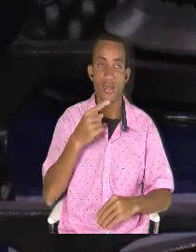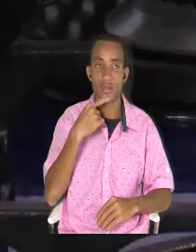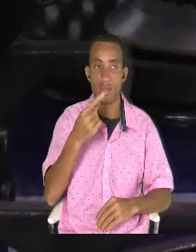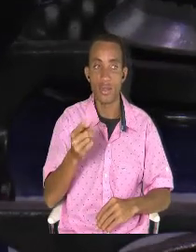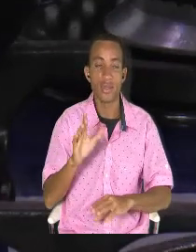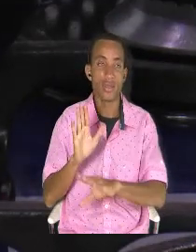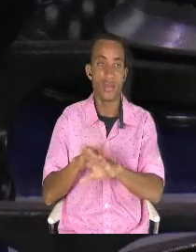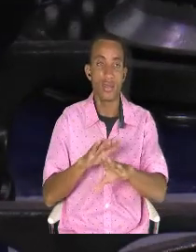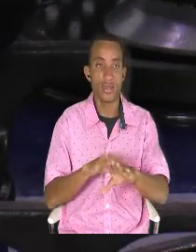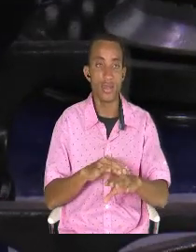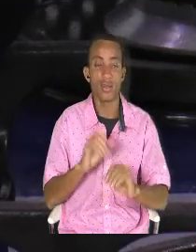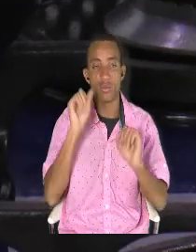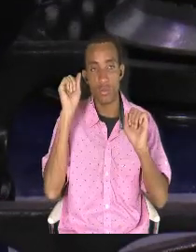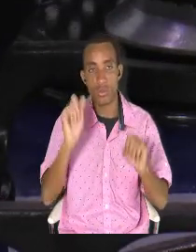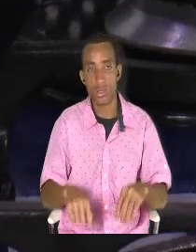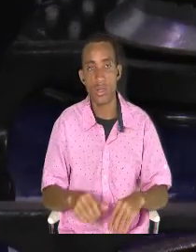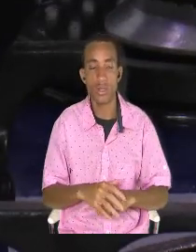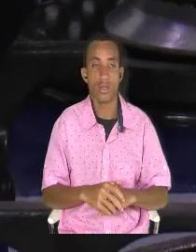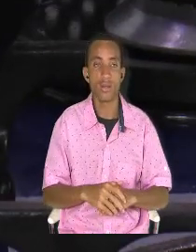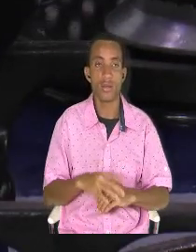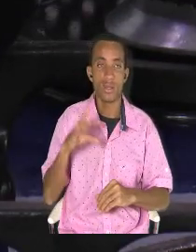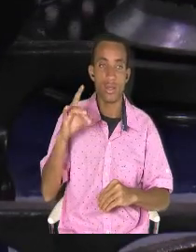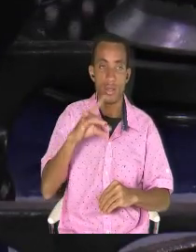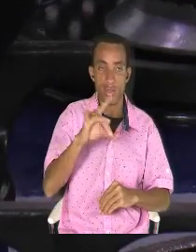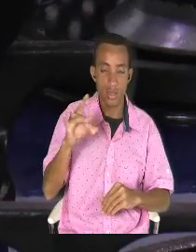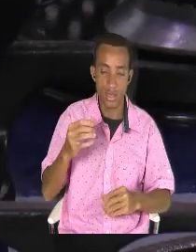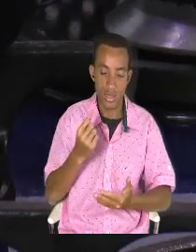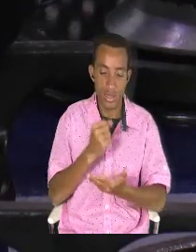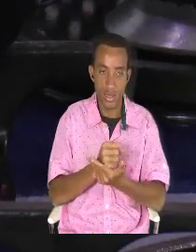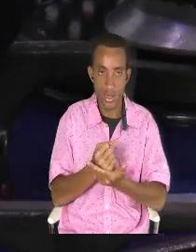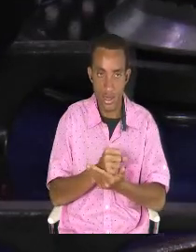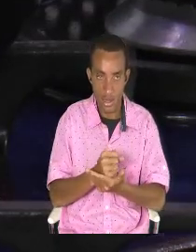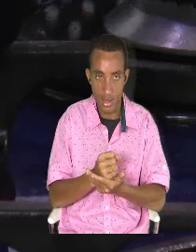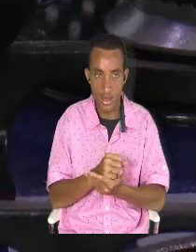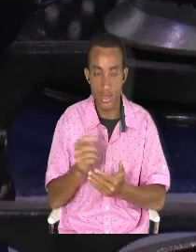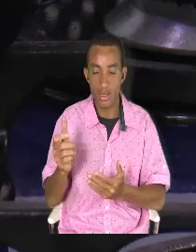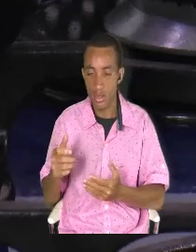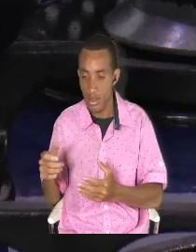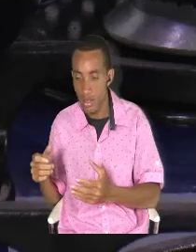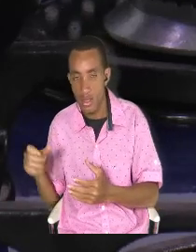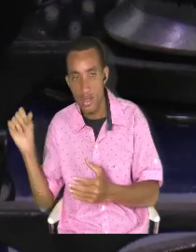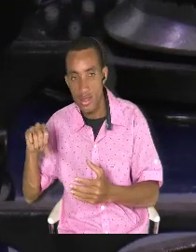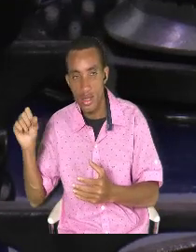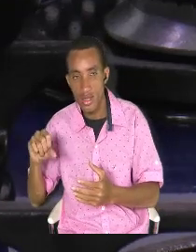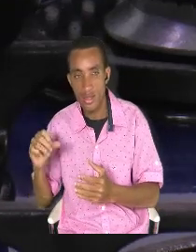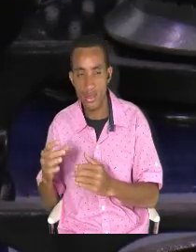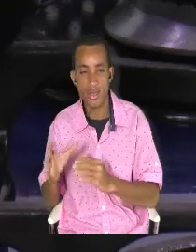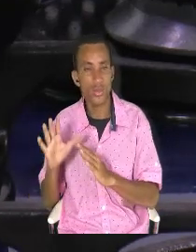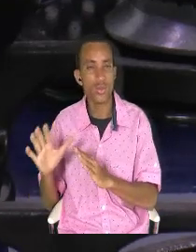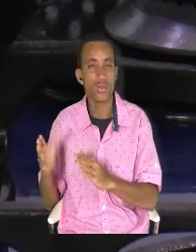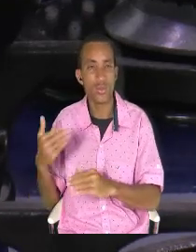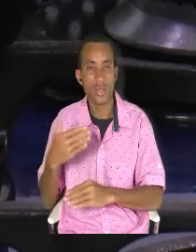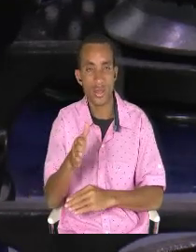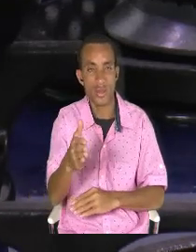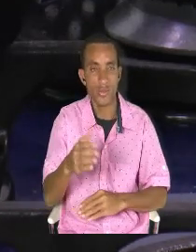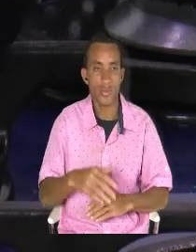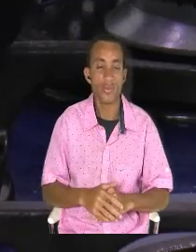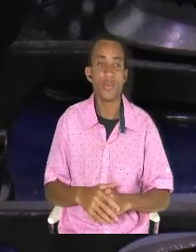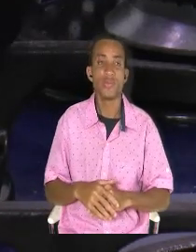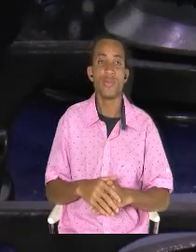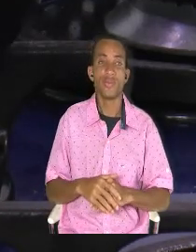que podríamos utilizar sal, ajo o una salsa de pescado. La ocasión pasada utilicé sal y ajo. En esta ocasión traje una salsa de